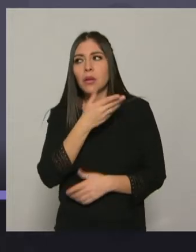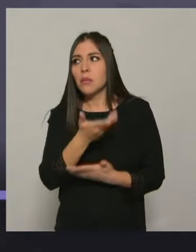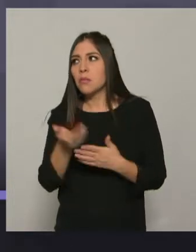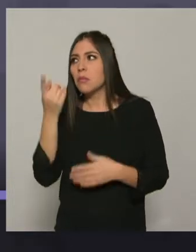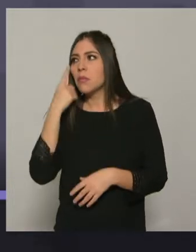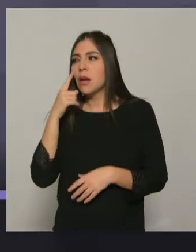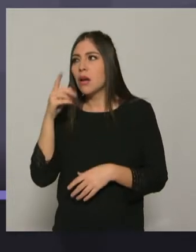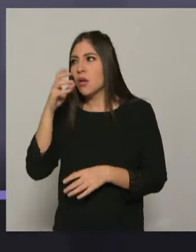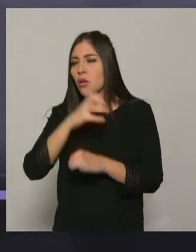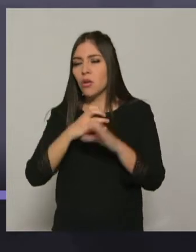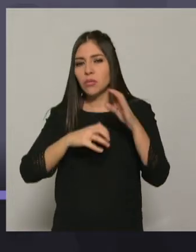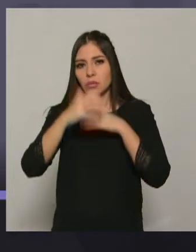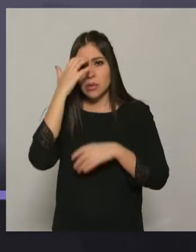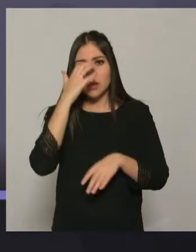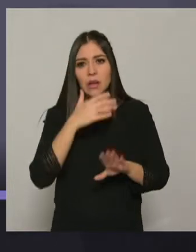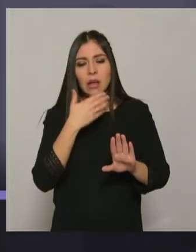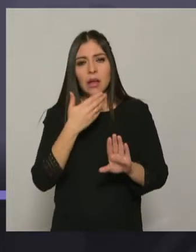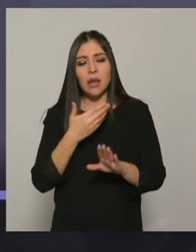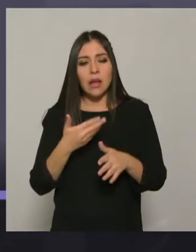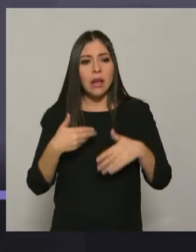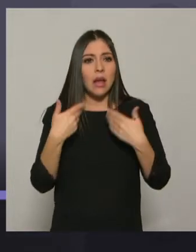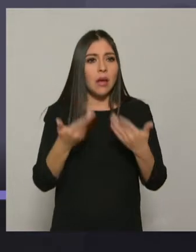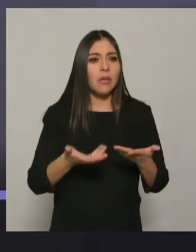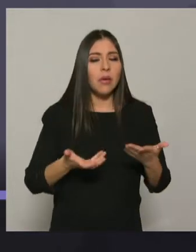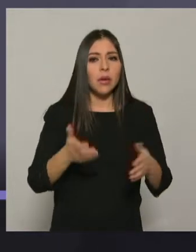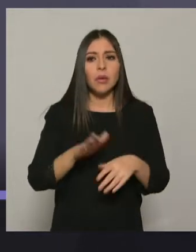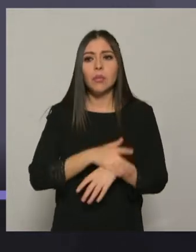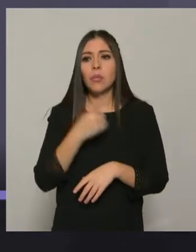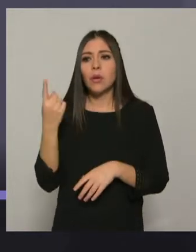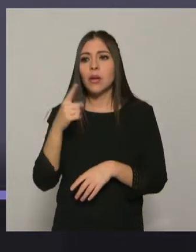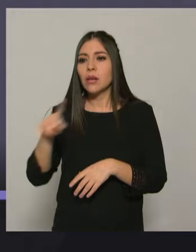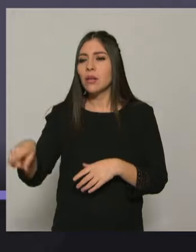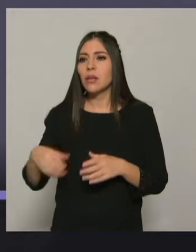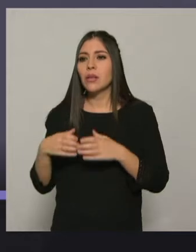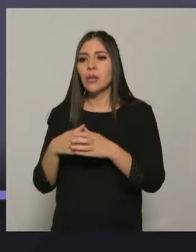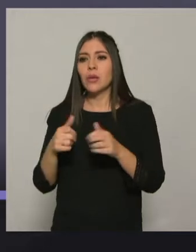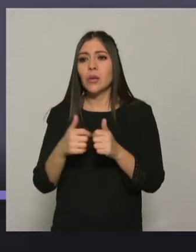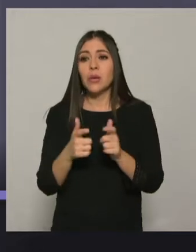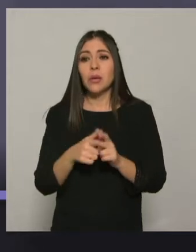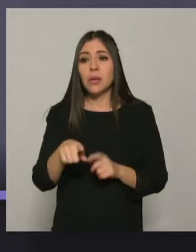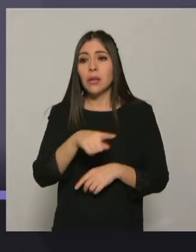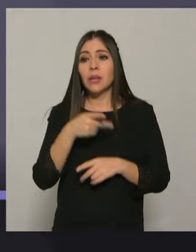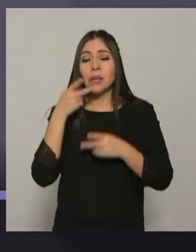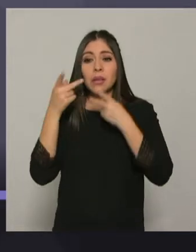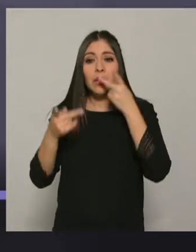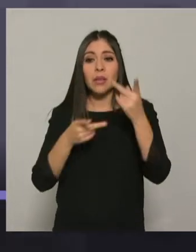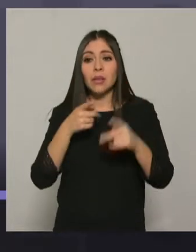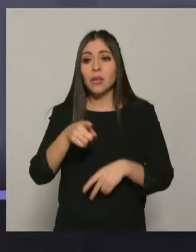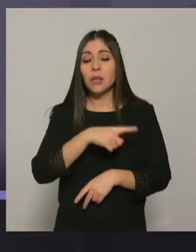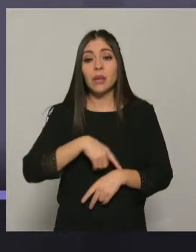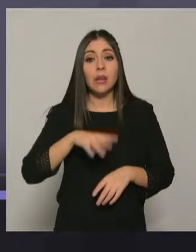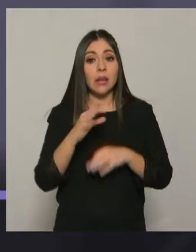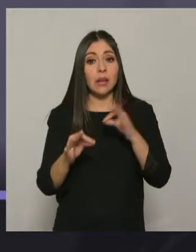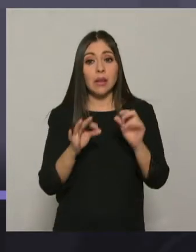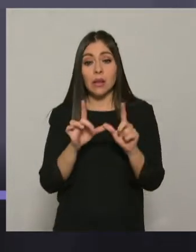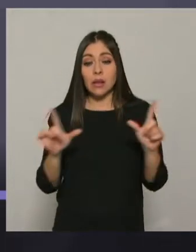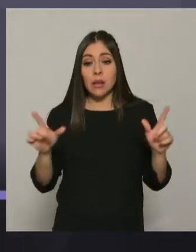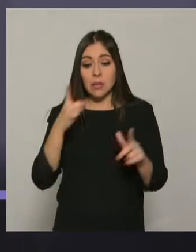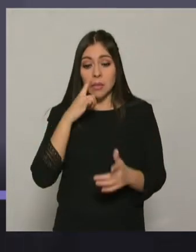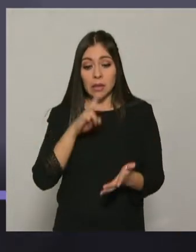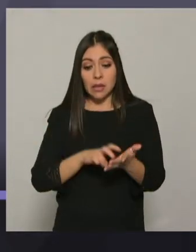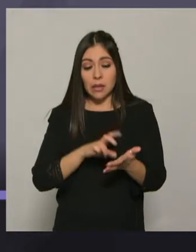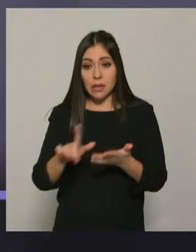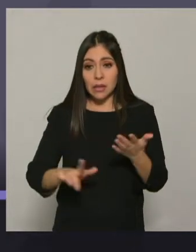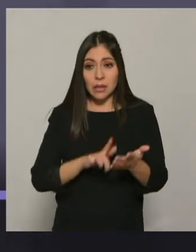simple hecho de estar pegados a un prejuicio que viene alentado por estos grupos. Eso que dicen que no estamos listos para una reforma como